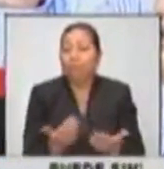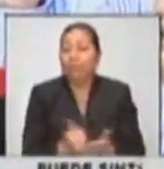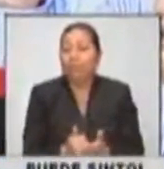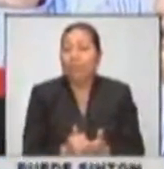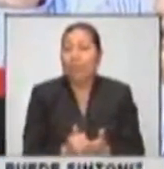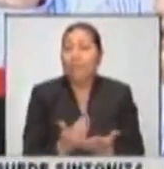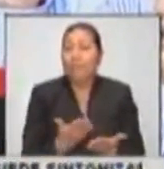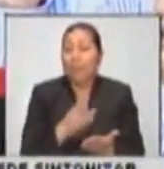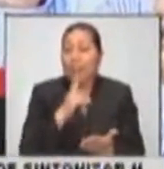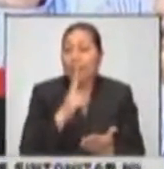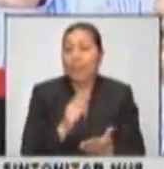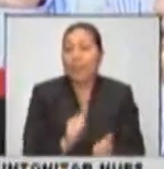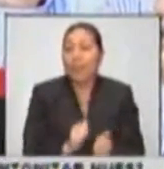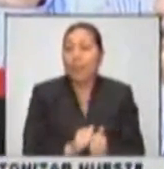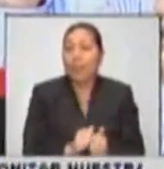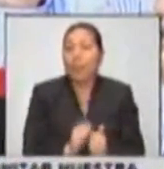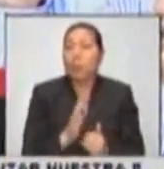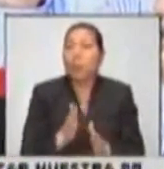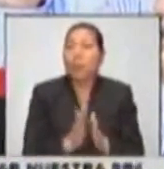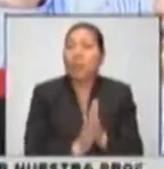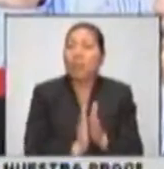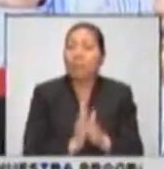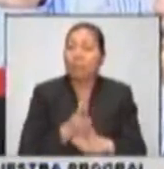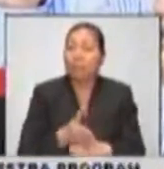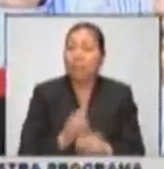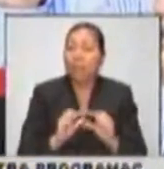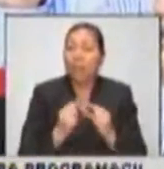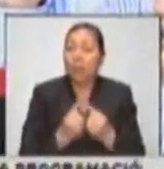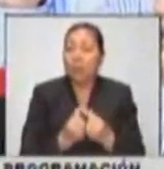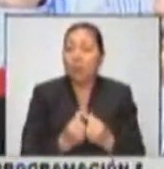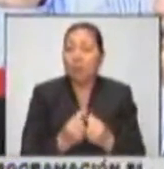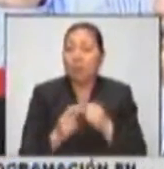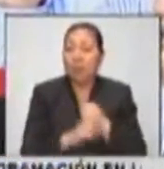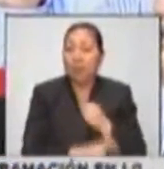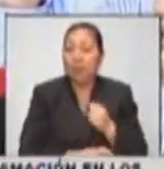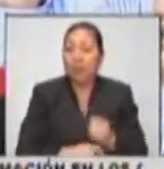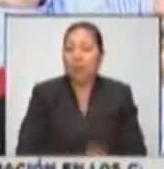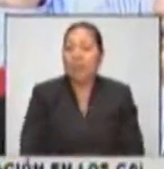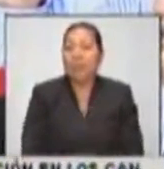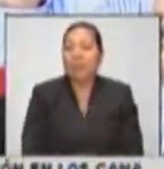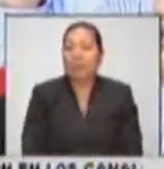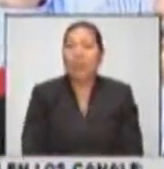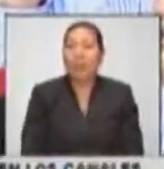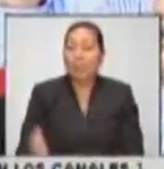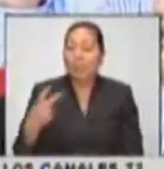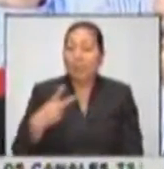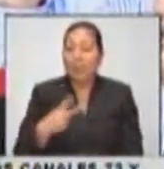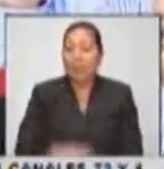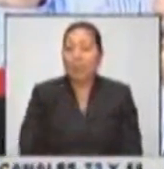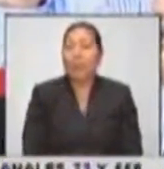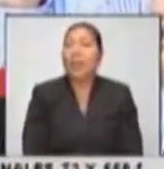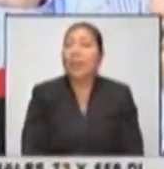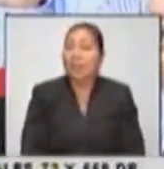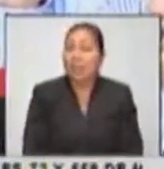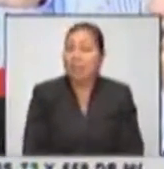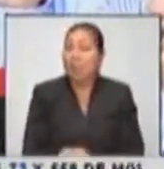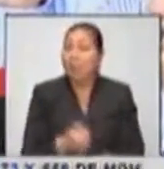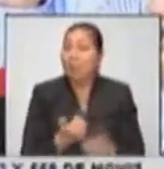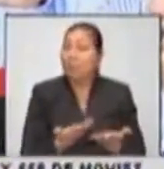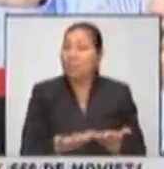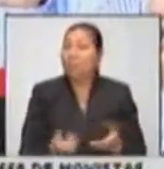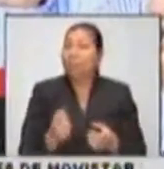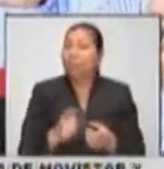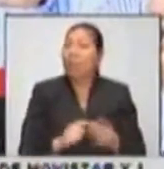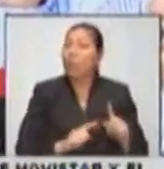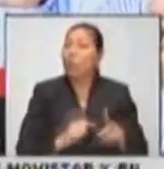la situación del Perú y su deseo de ingresar a este grupo de países. En segundo lugar, también otro elemento coyuntural